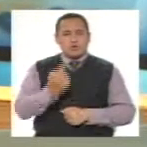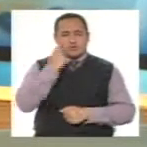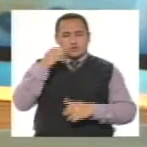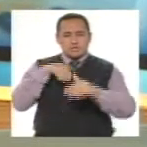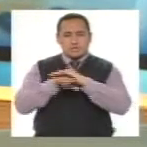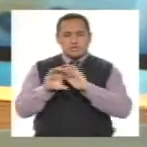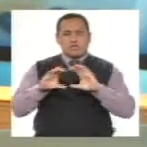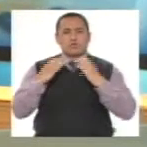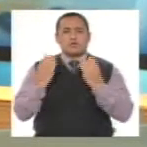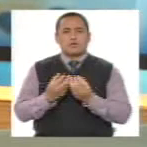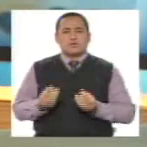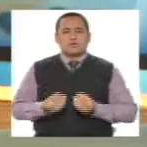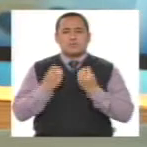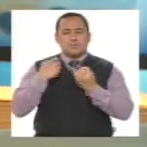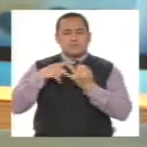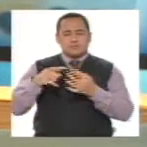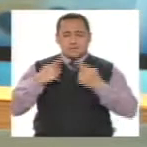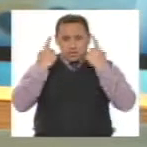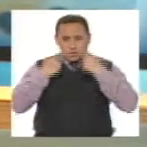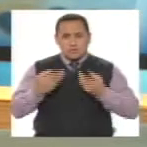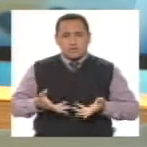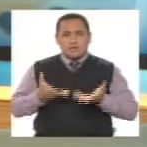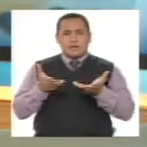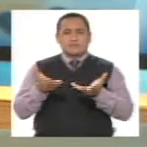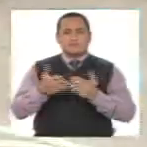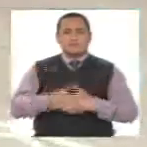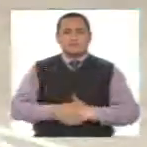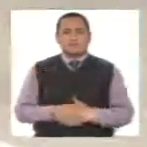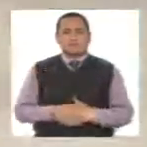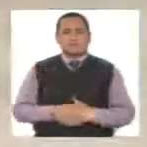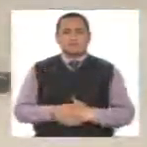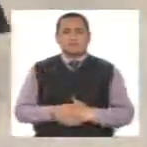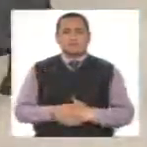congreso a la república por los objetivos que alcanzaron